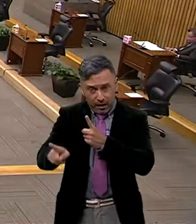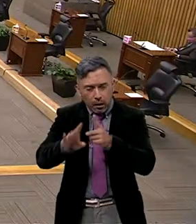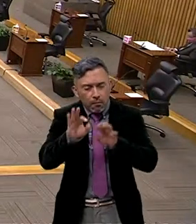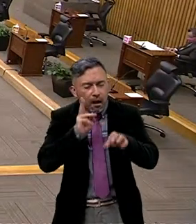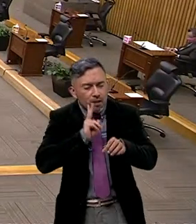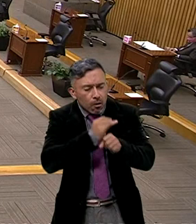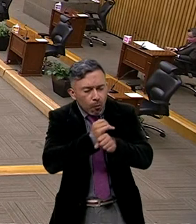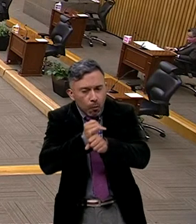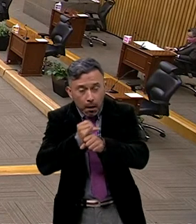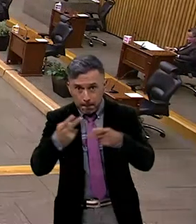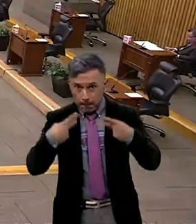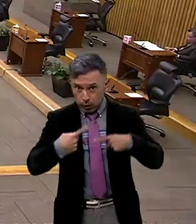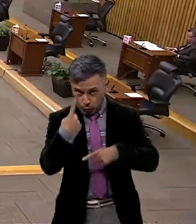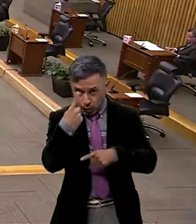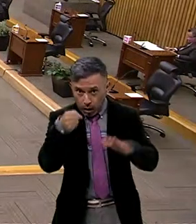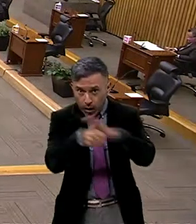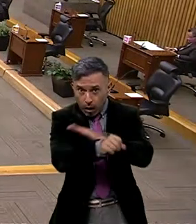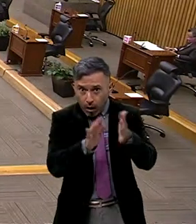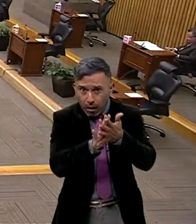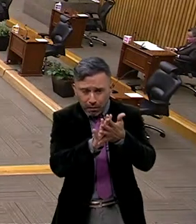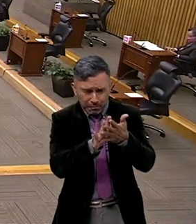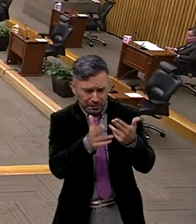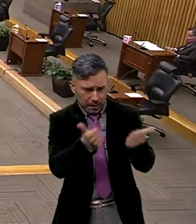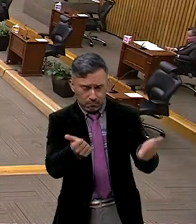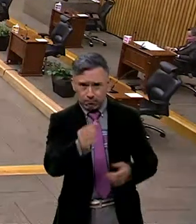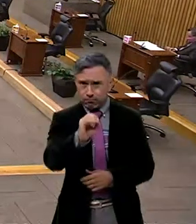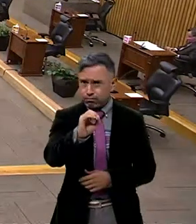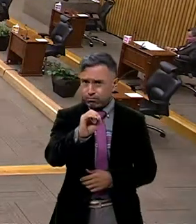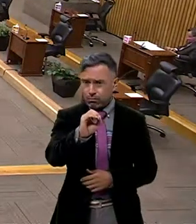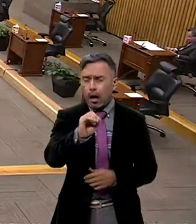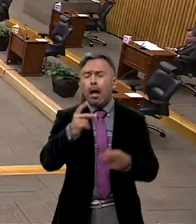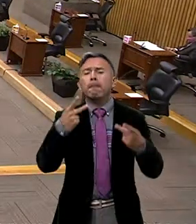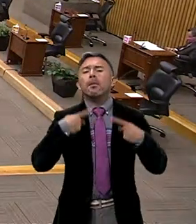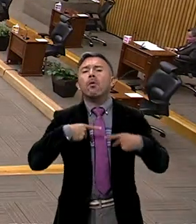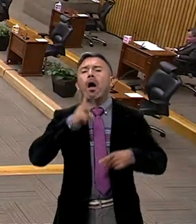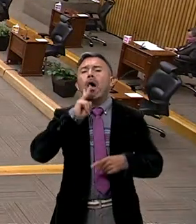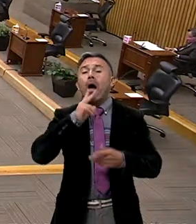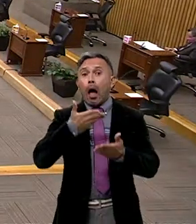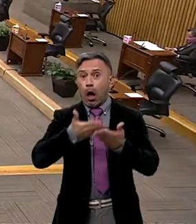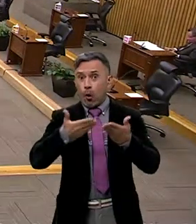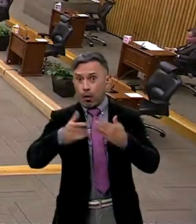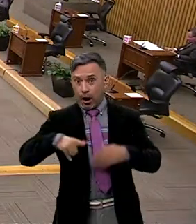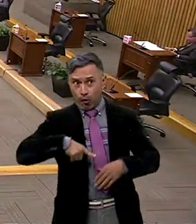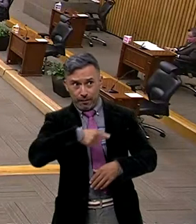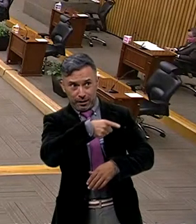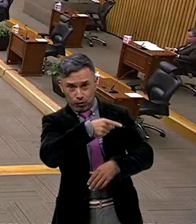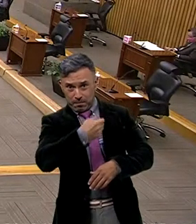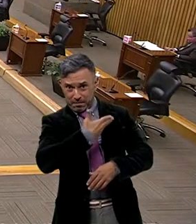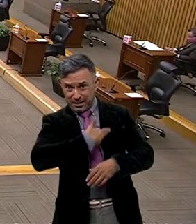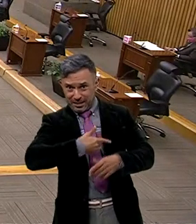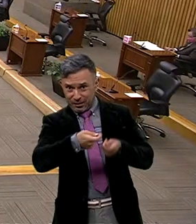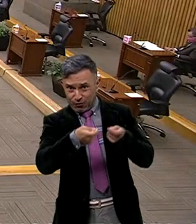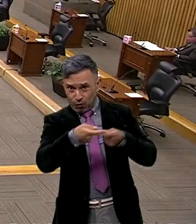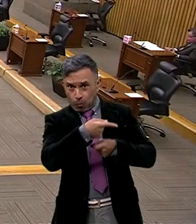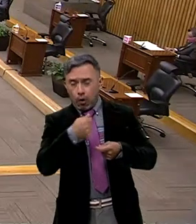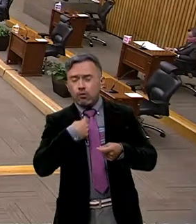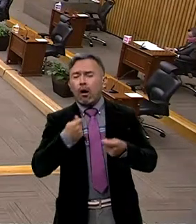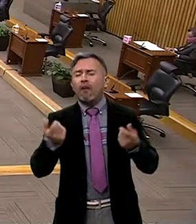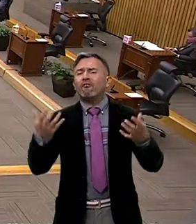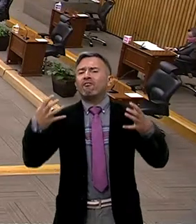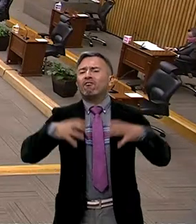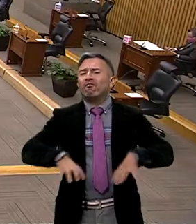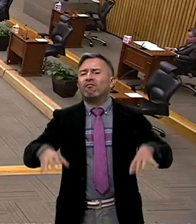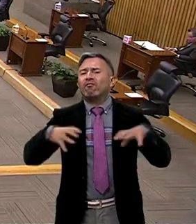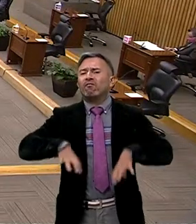hagamos una y metamos a todos los que están hoy en esa administración enriqueciéndose y siendo corruptos